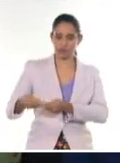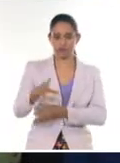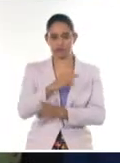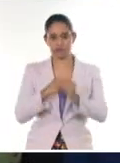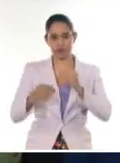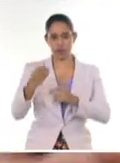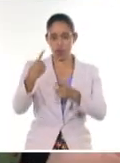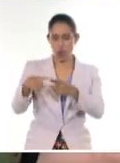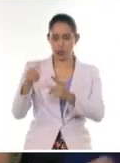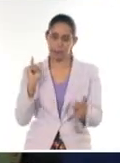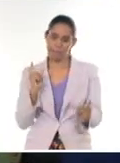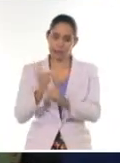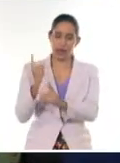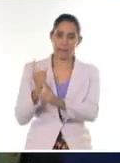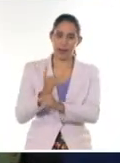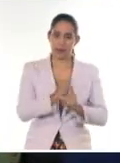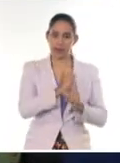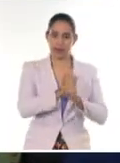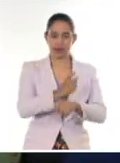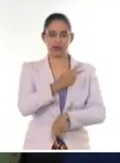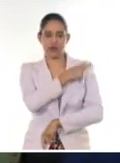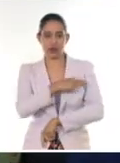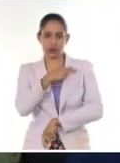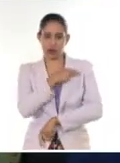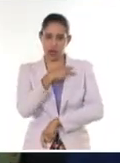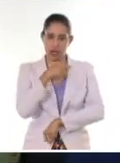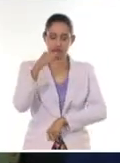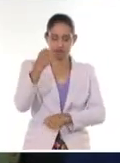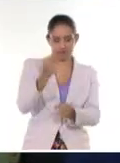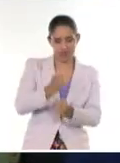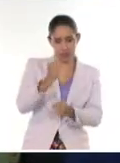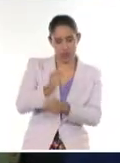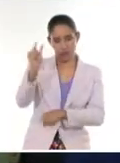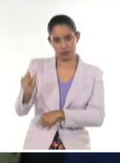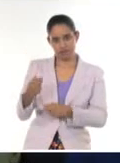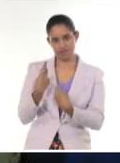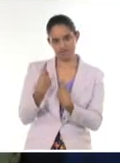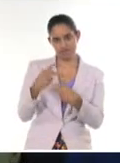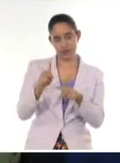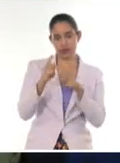otros funcionarios y empresarios.